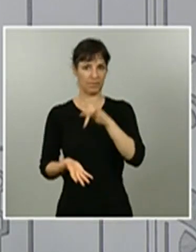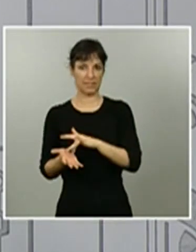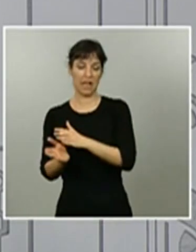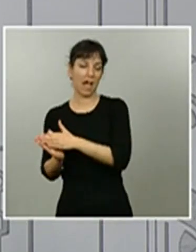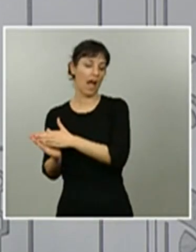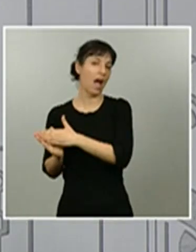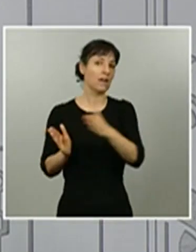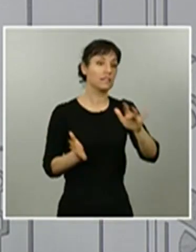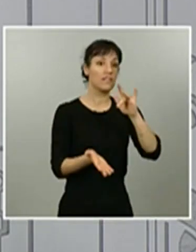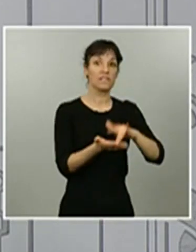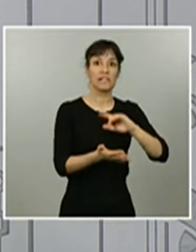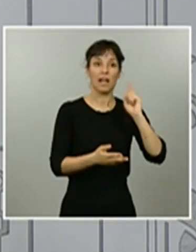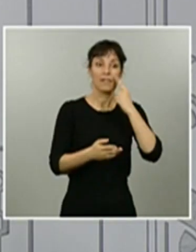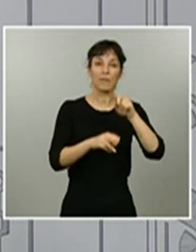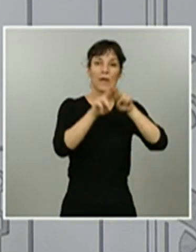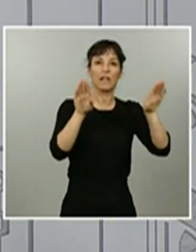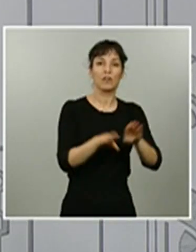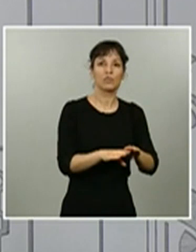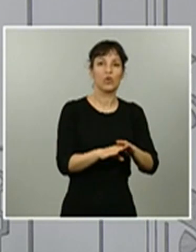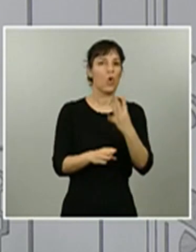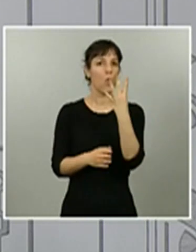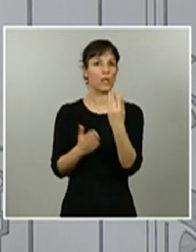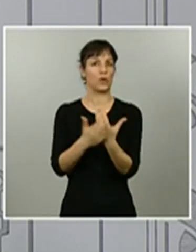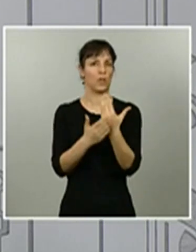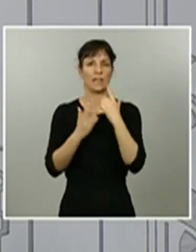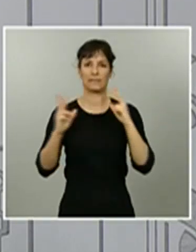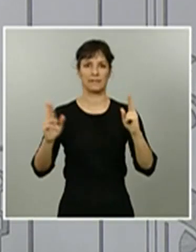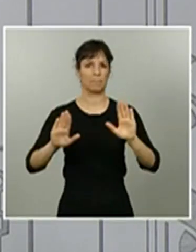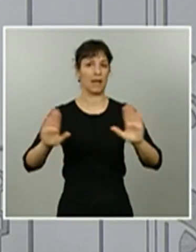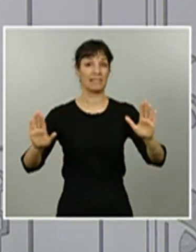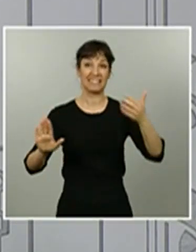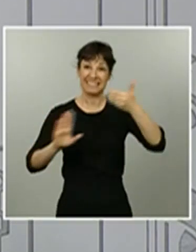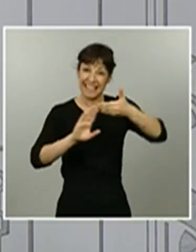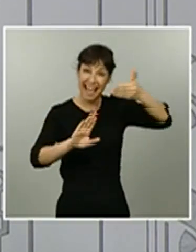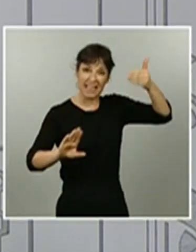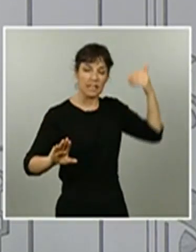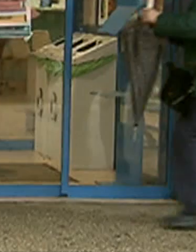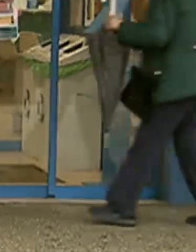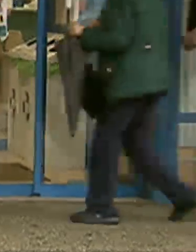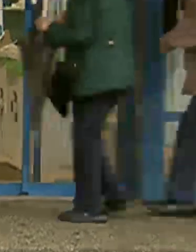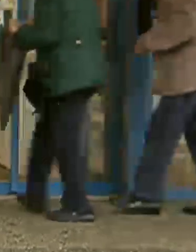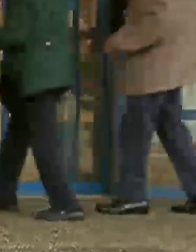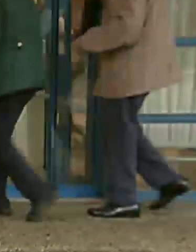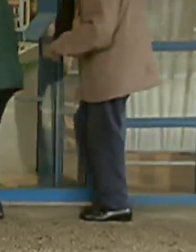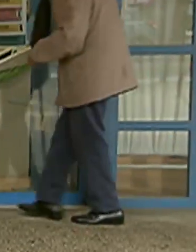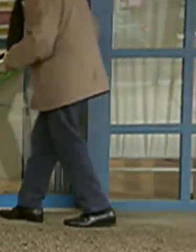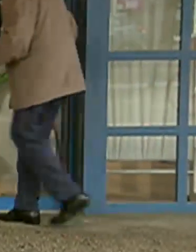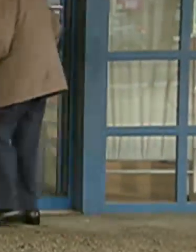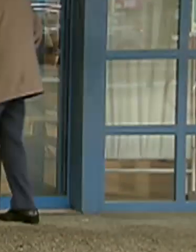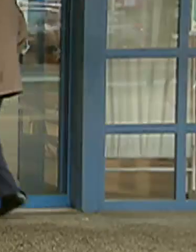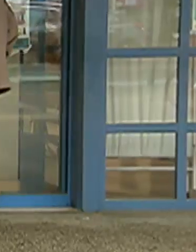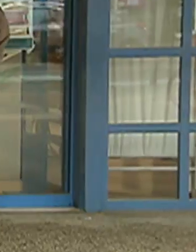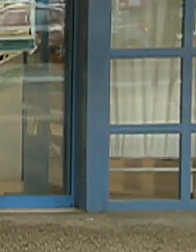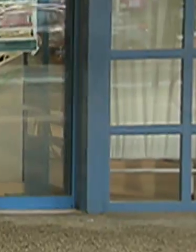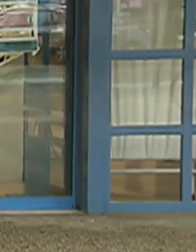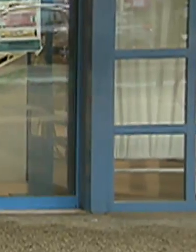a cuatro días, cuando hasta ahora estaba entre siete y diecisiete días. Algo parecido ocurre